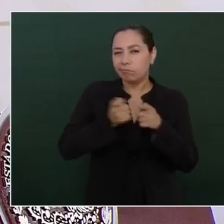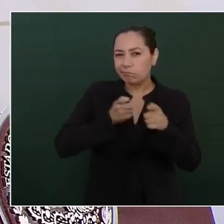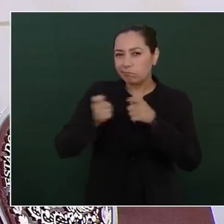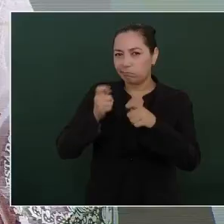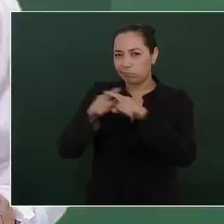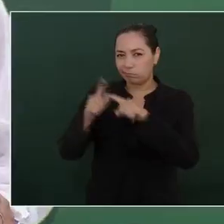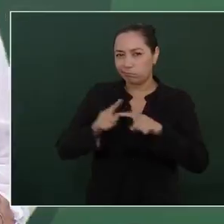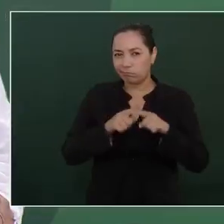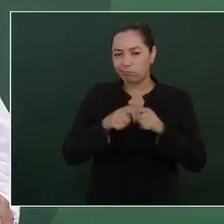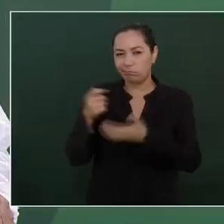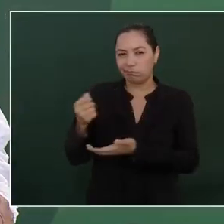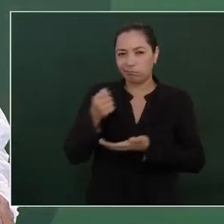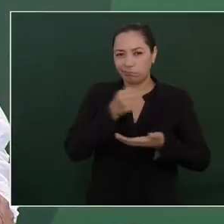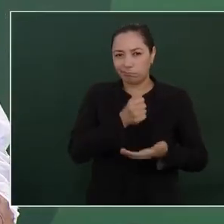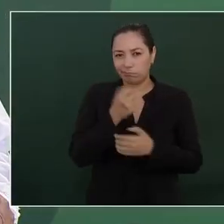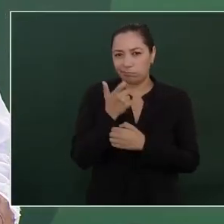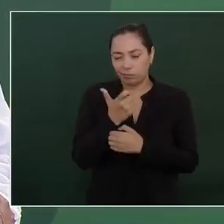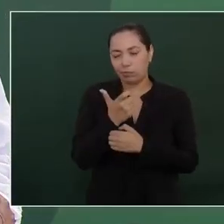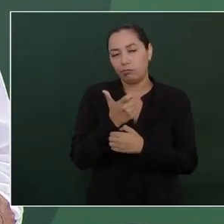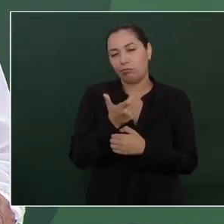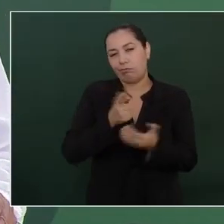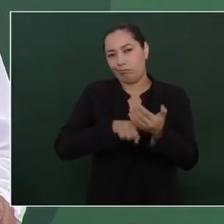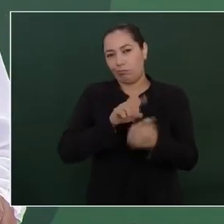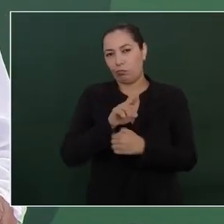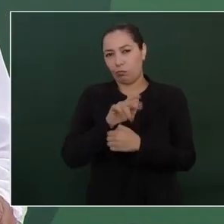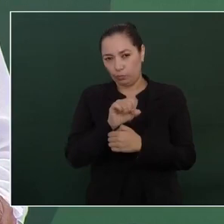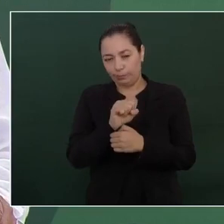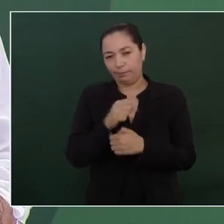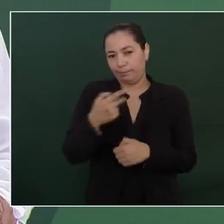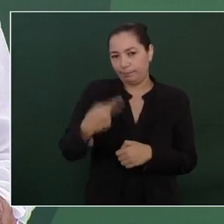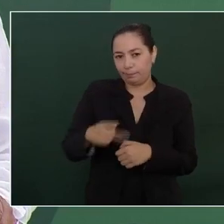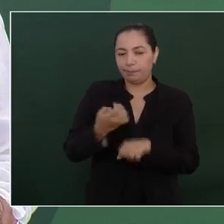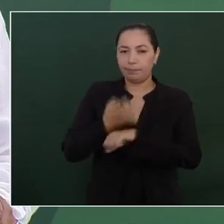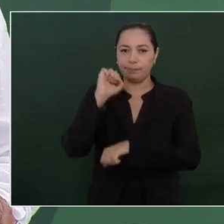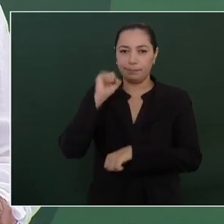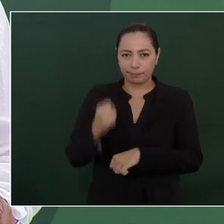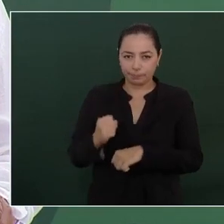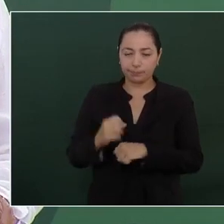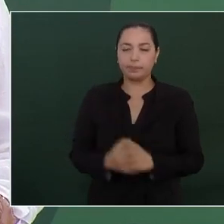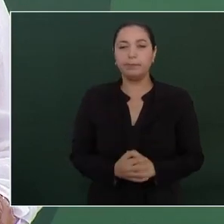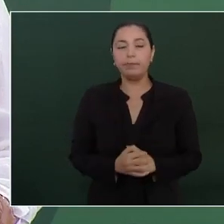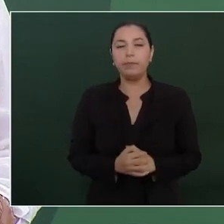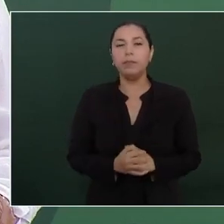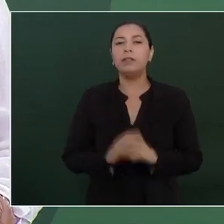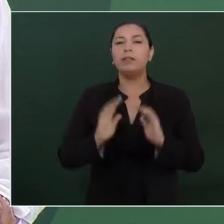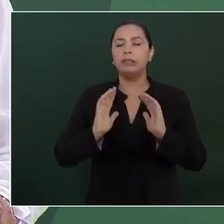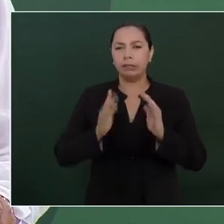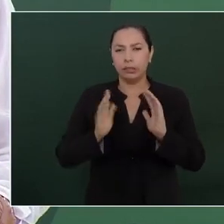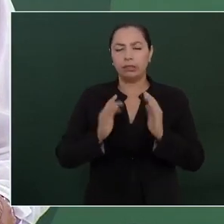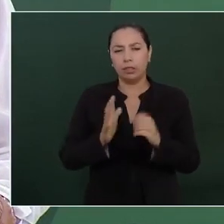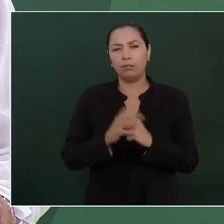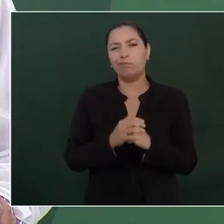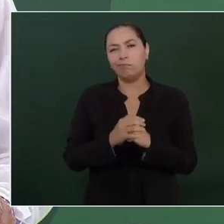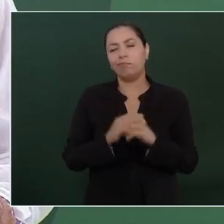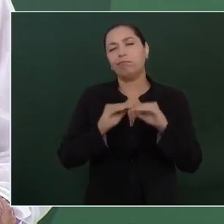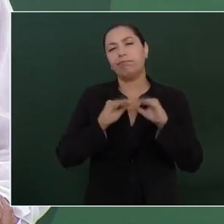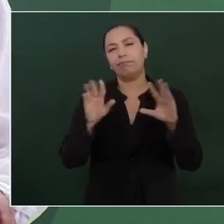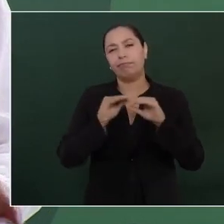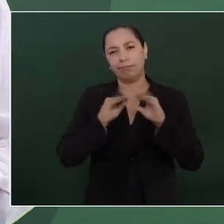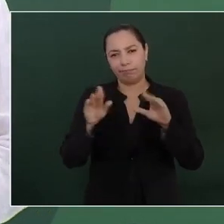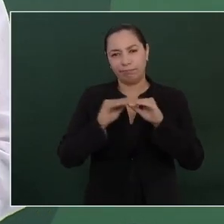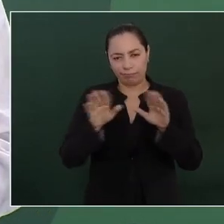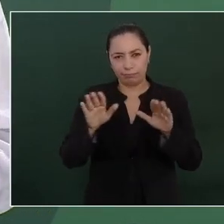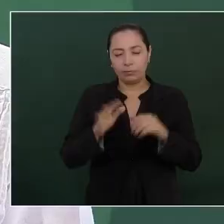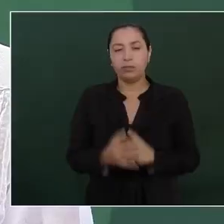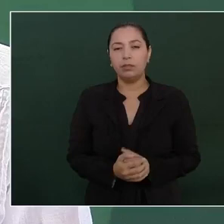del presupuesto de la Universidad de Sinaloa, ya se está ventilando